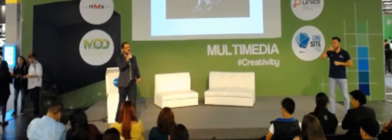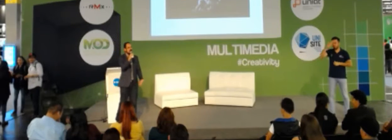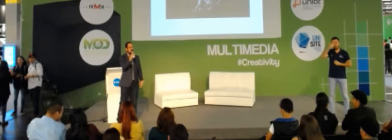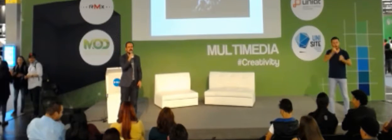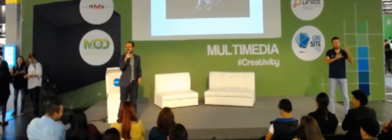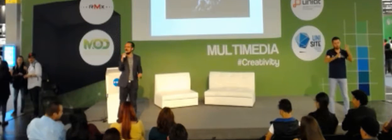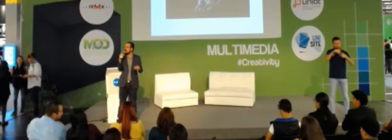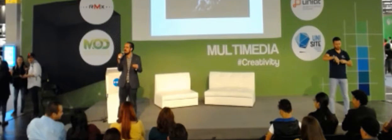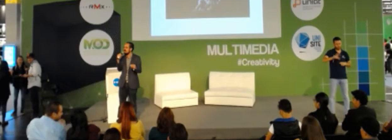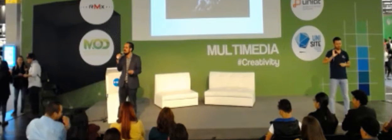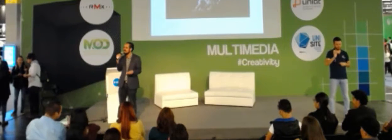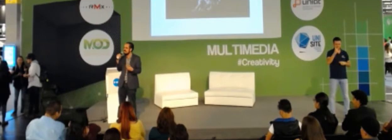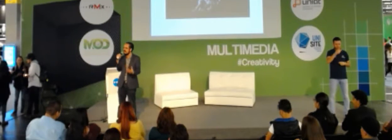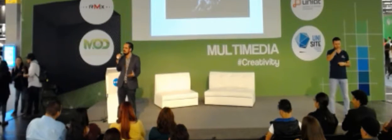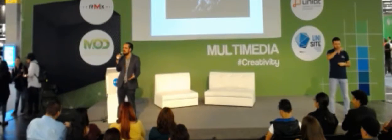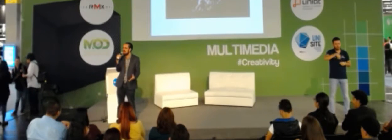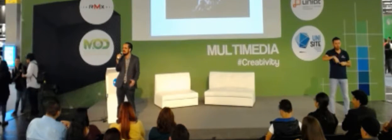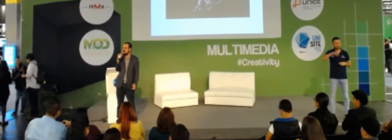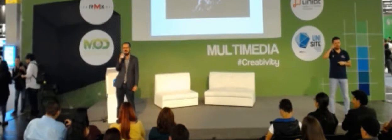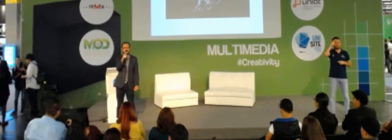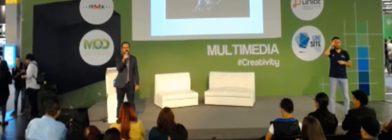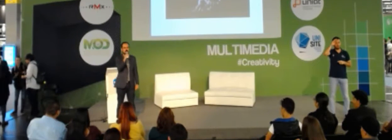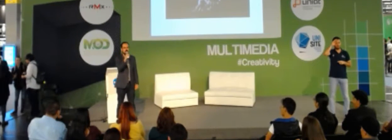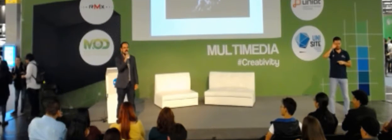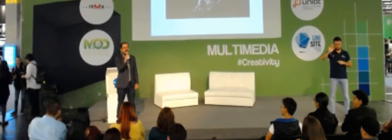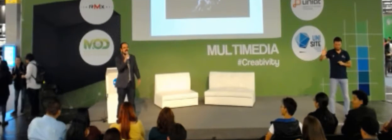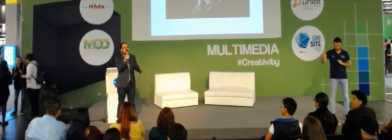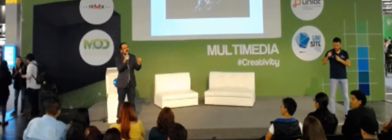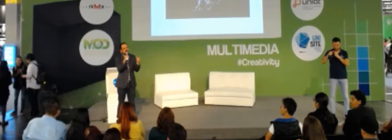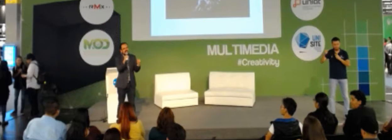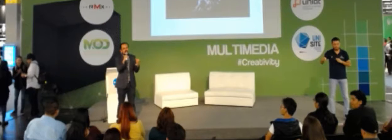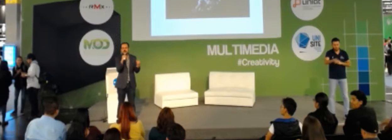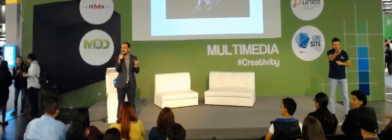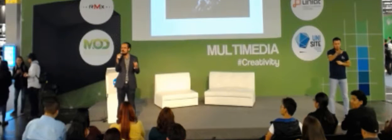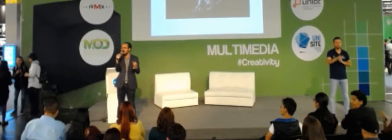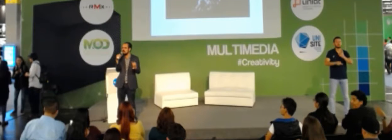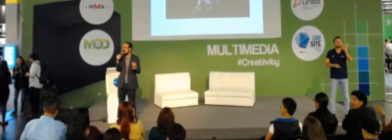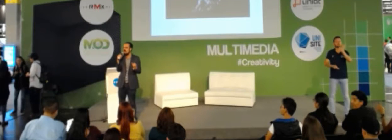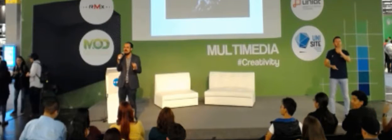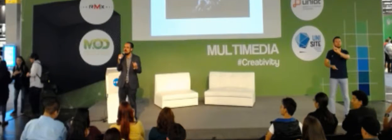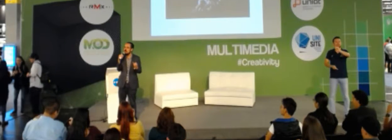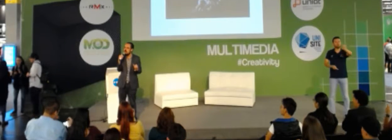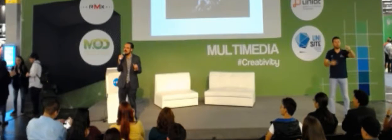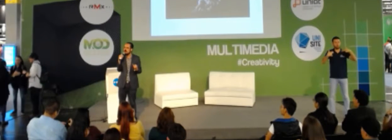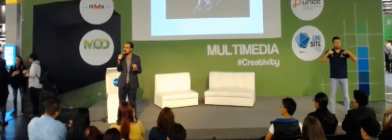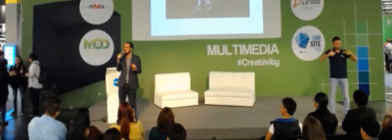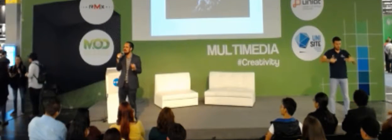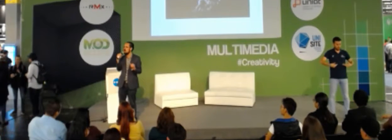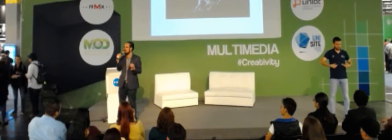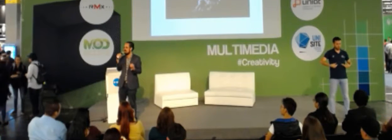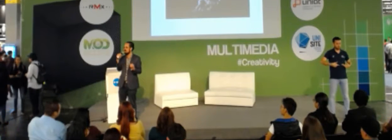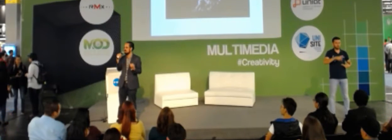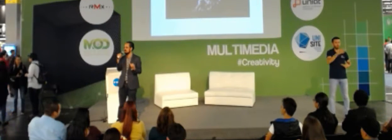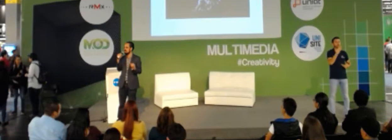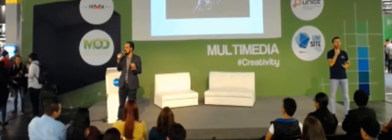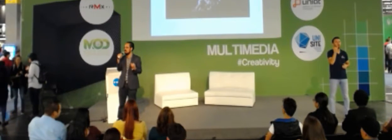Campus Party, te invito a que pienses en la respuesta de esta pregunta. ¿Qué pasaría de un ser humano que no cuenta con un